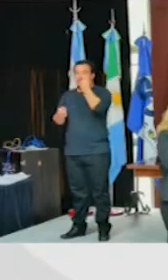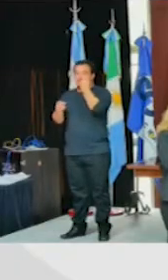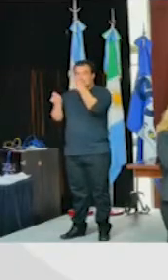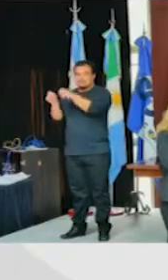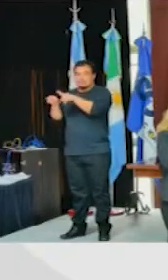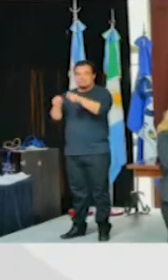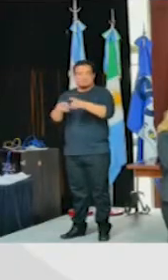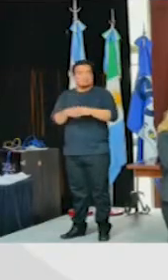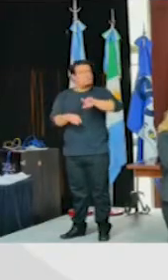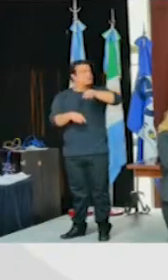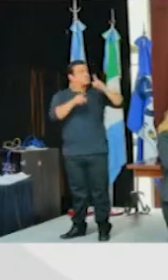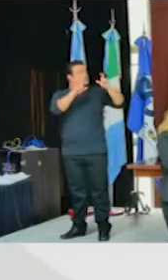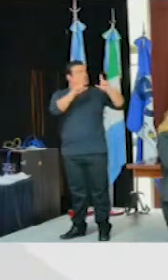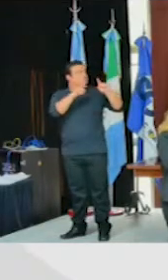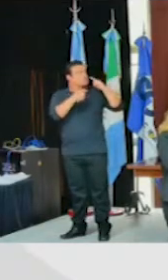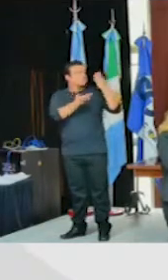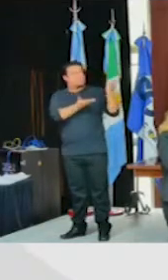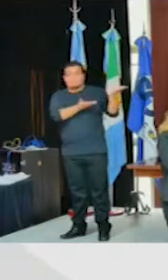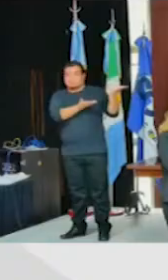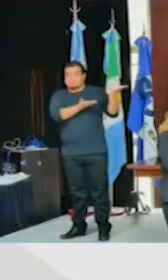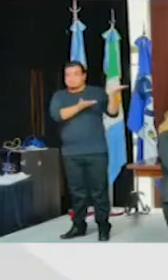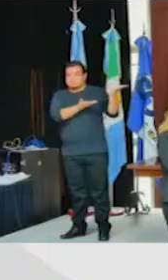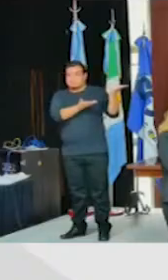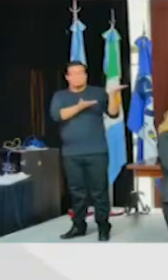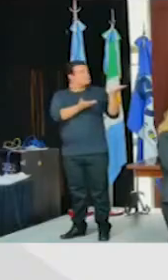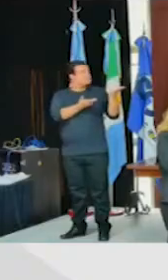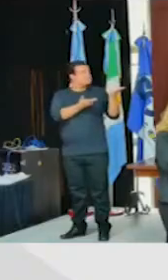Bueno, acá hay otras fotos, cuando tenemos el taller, también hicieron una escalerita.